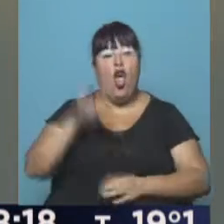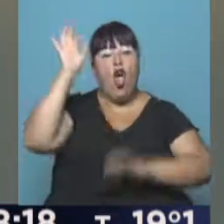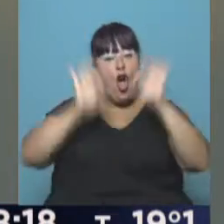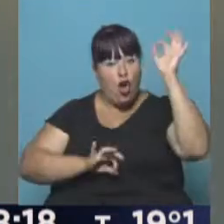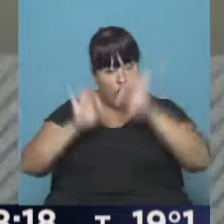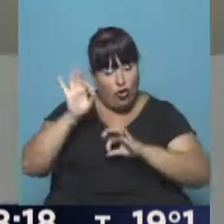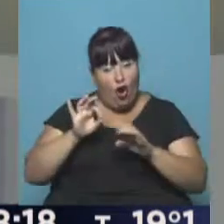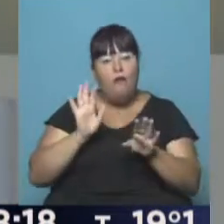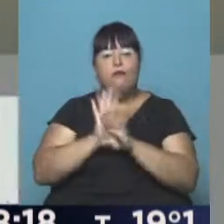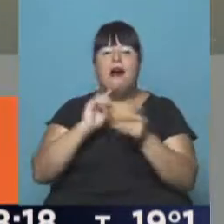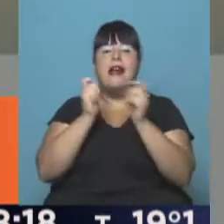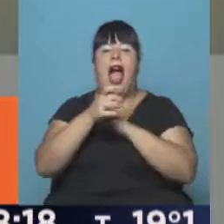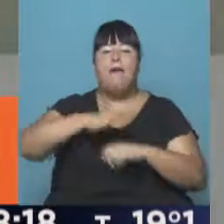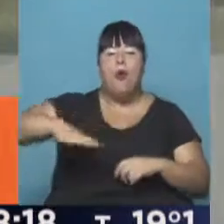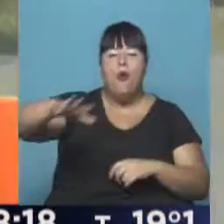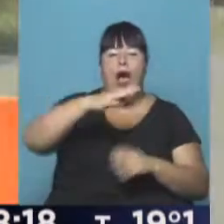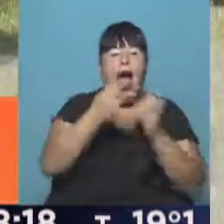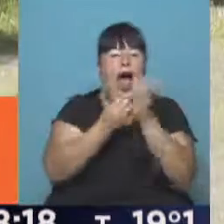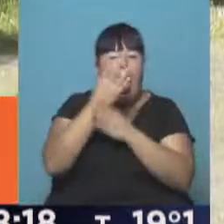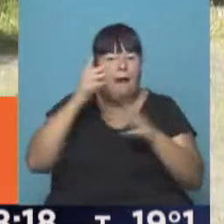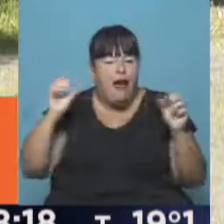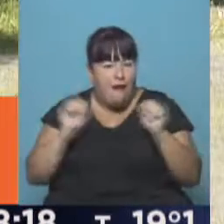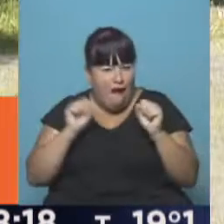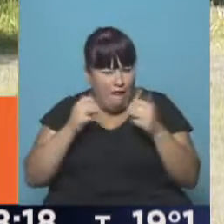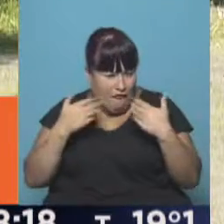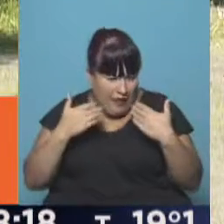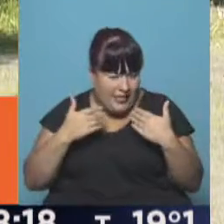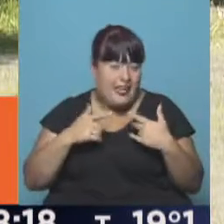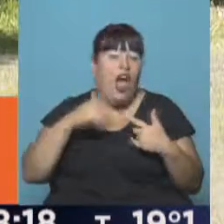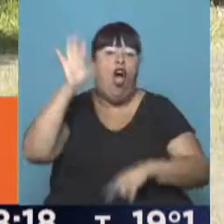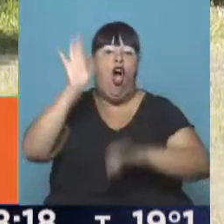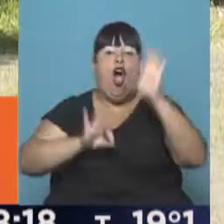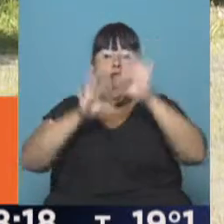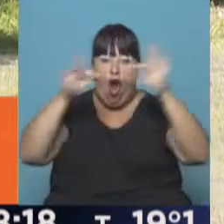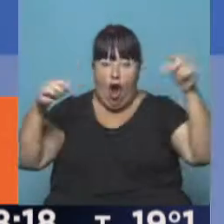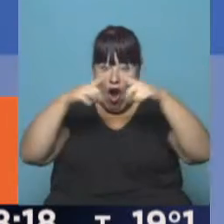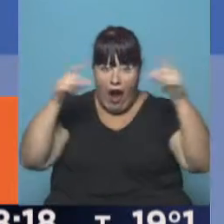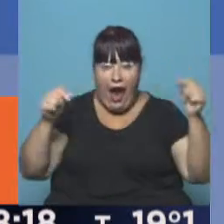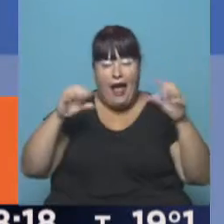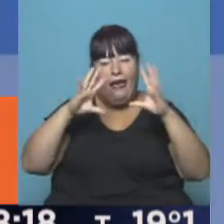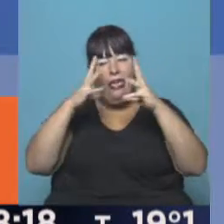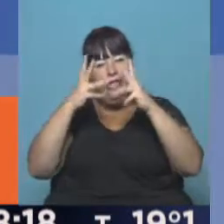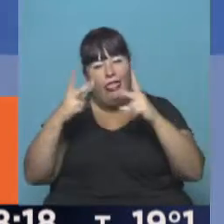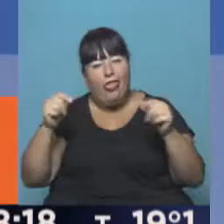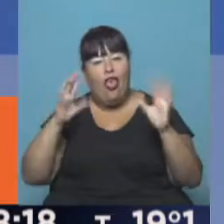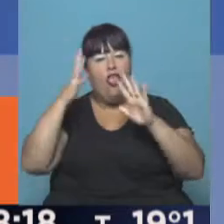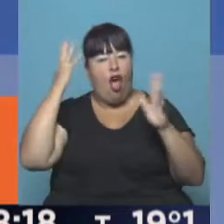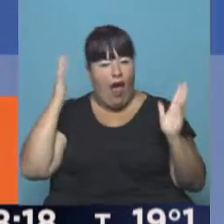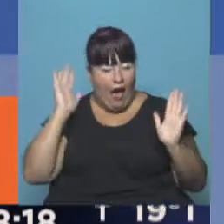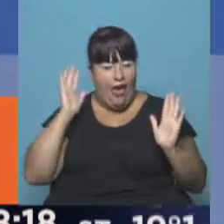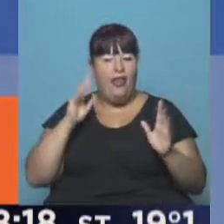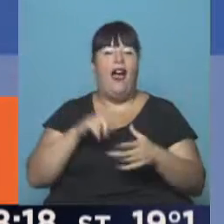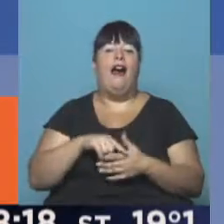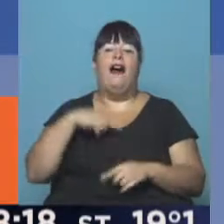otoño transforma el paisaje en mañanas más frescas y con las hojas de los árboles languideciendo doradas entre